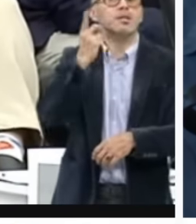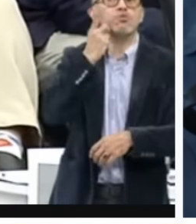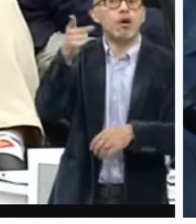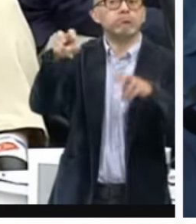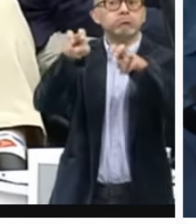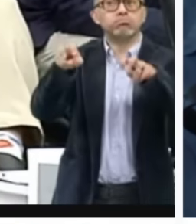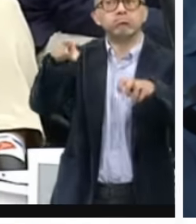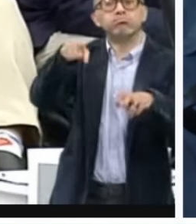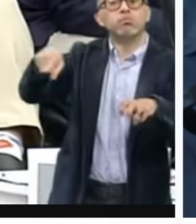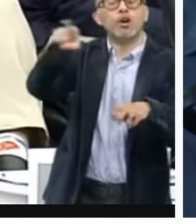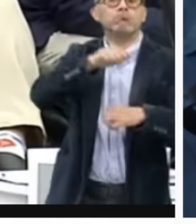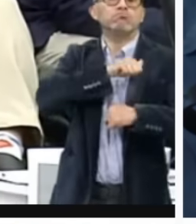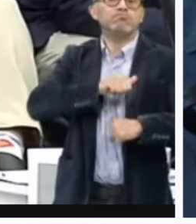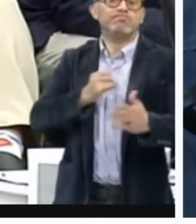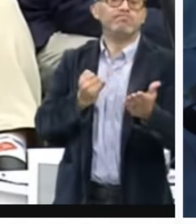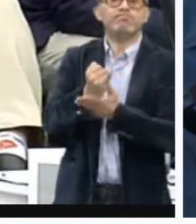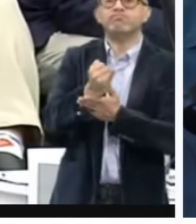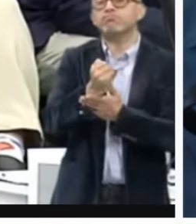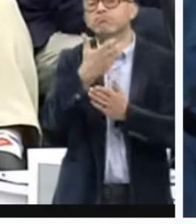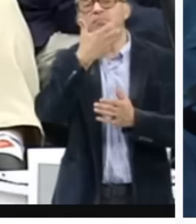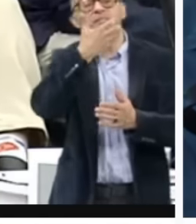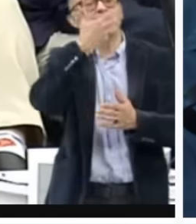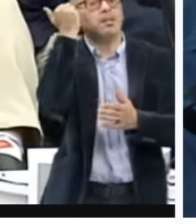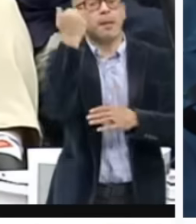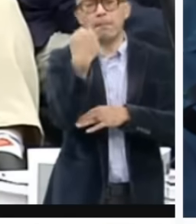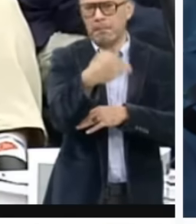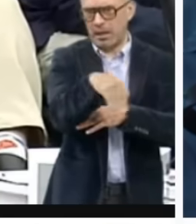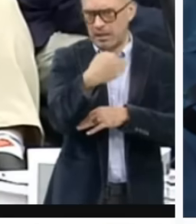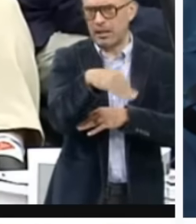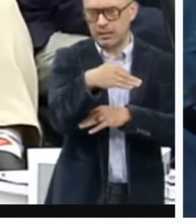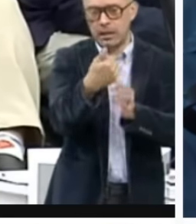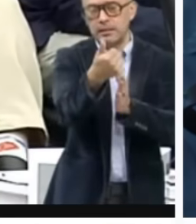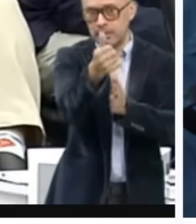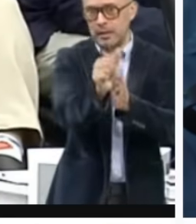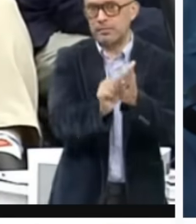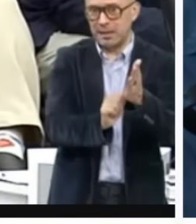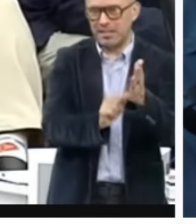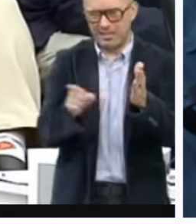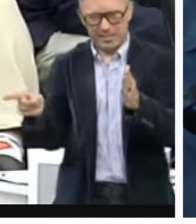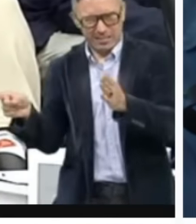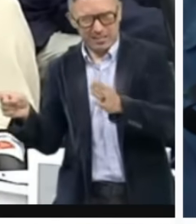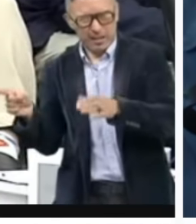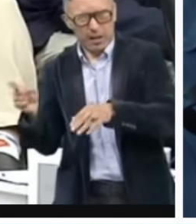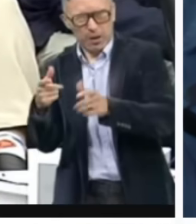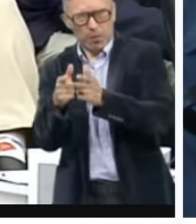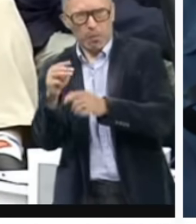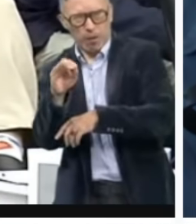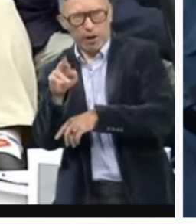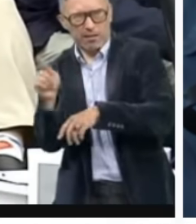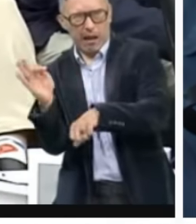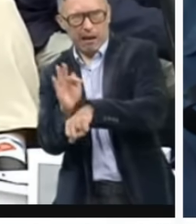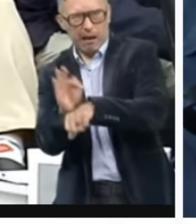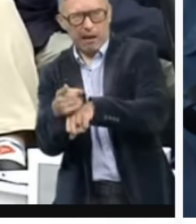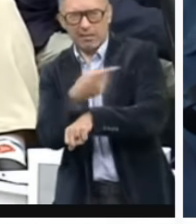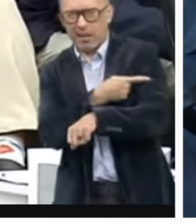qué persona ocupará el cargo por los 6 meses que este esquirol de Morena va a ir a hacerle el favor